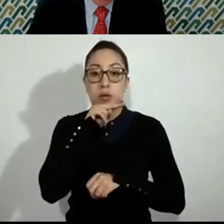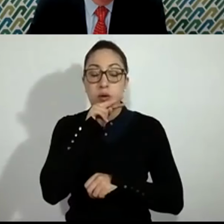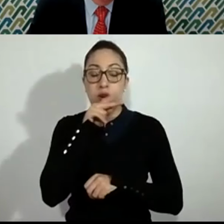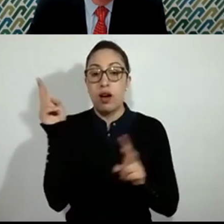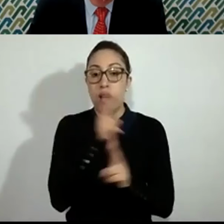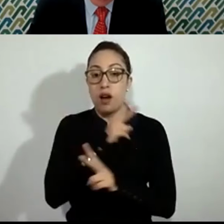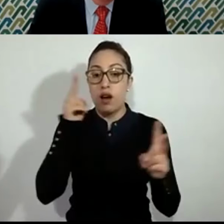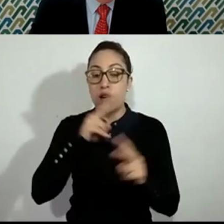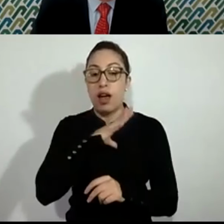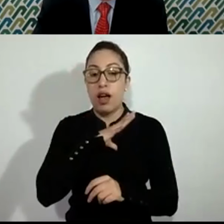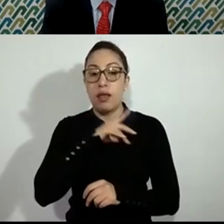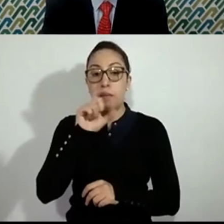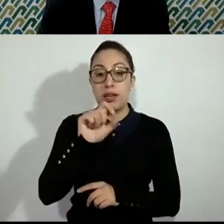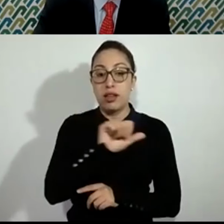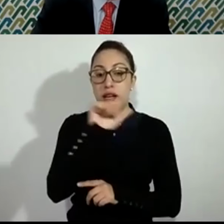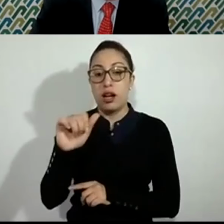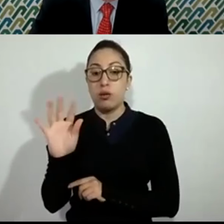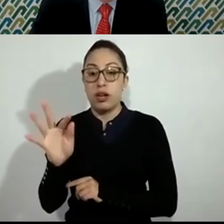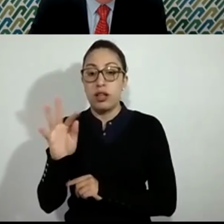el impuesto sobre nóminas.